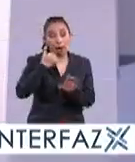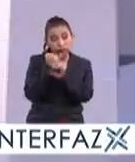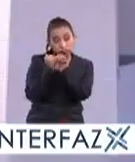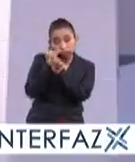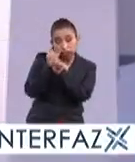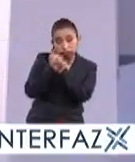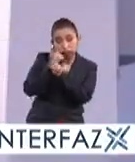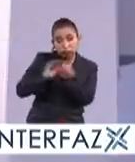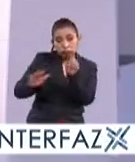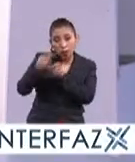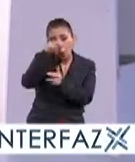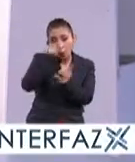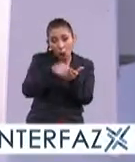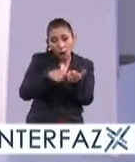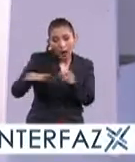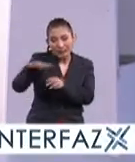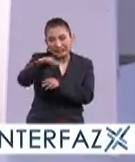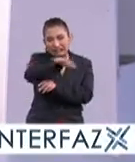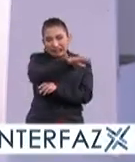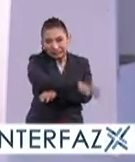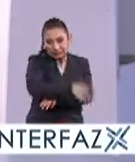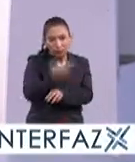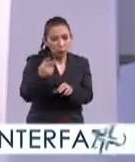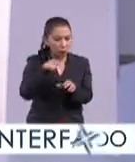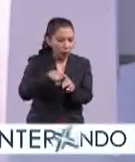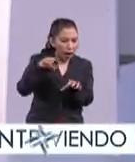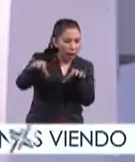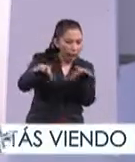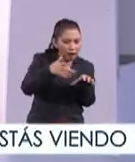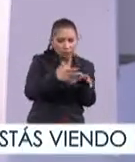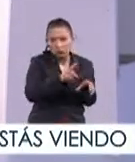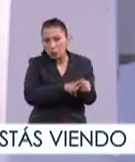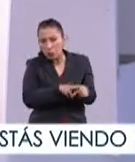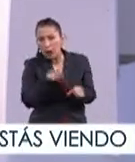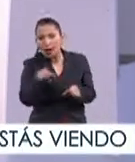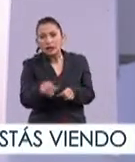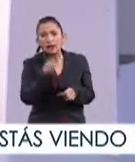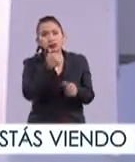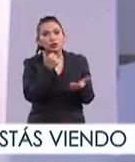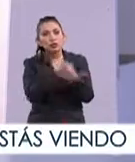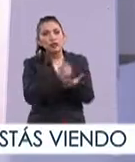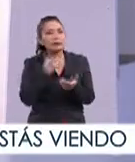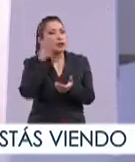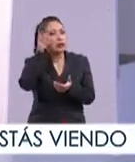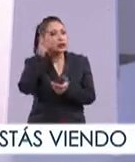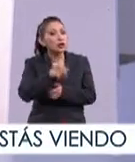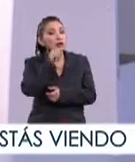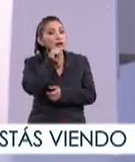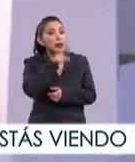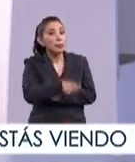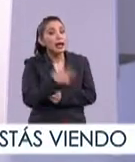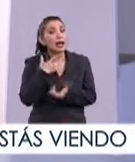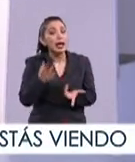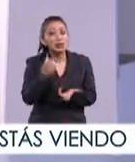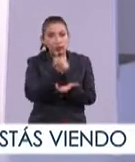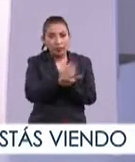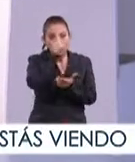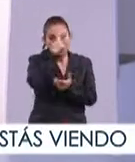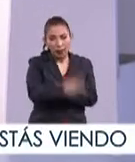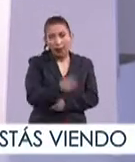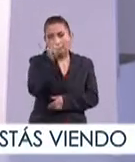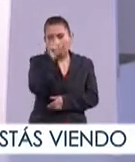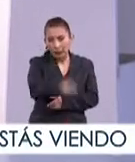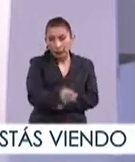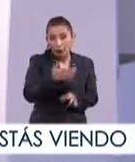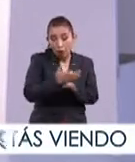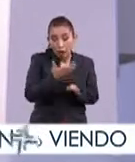monitoreando también en las zonas alrededor, puntos regulares, Ciudad Hidalgo y obviamente ahora en Ciudad de México. En este